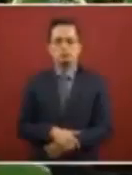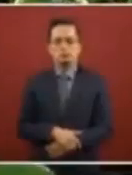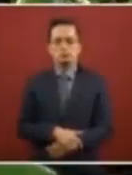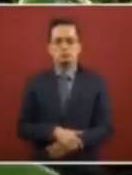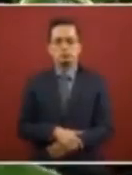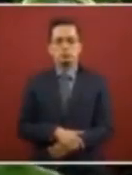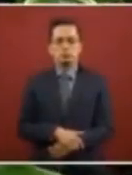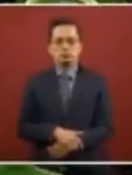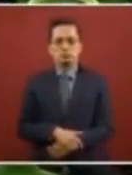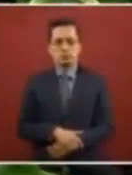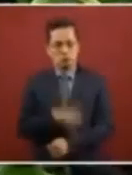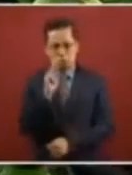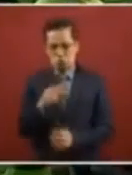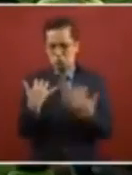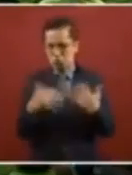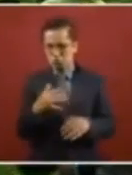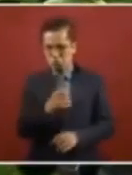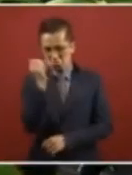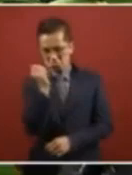Se rayaron.